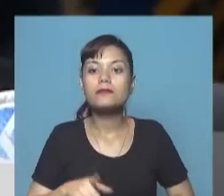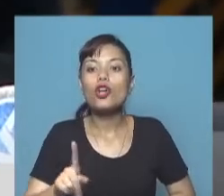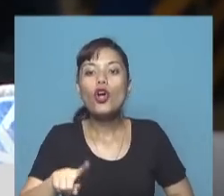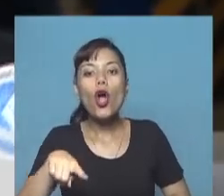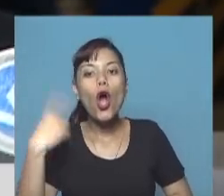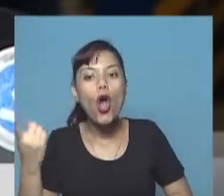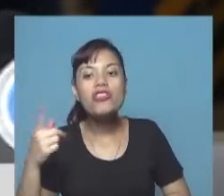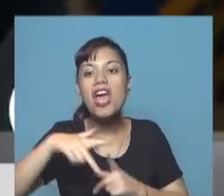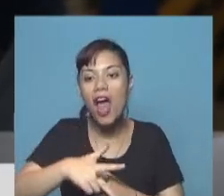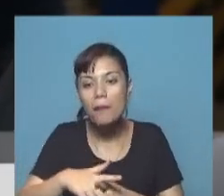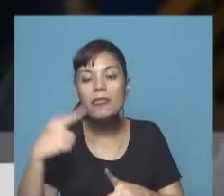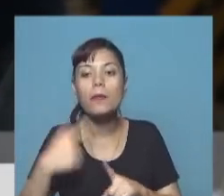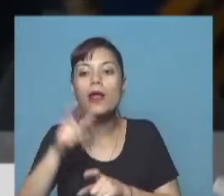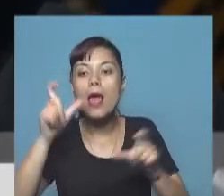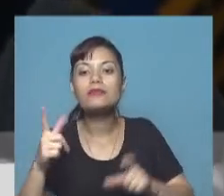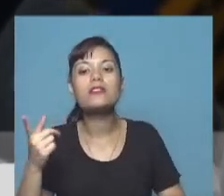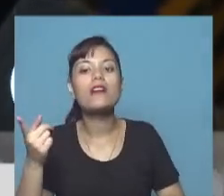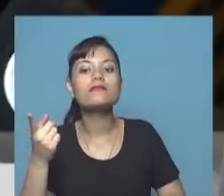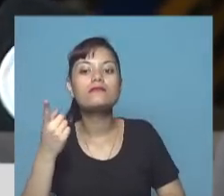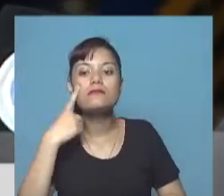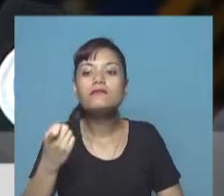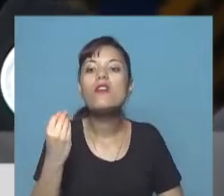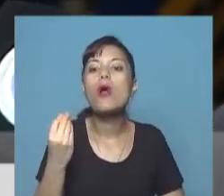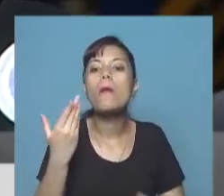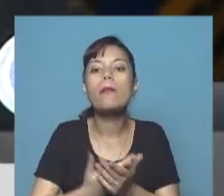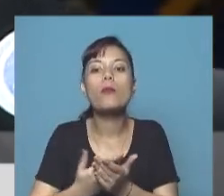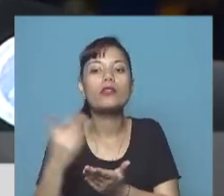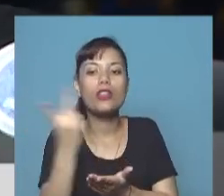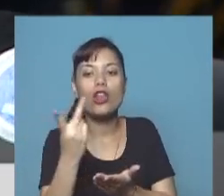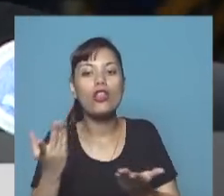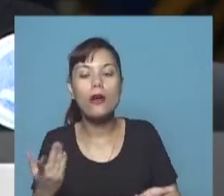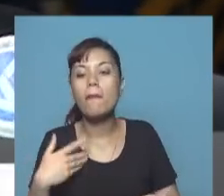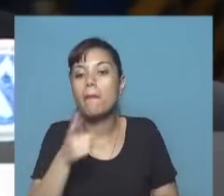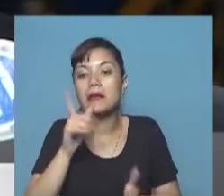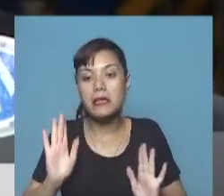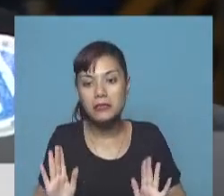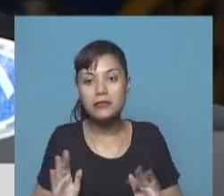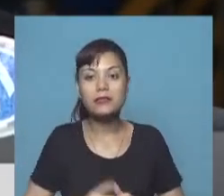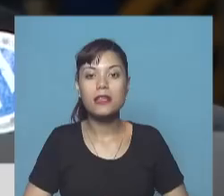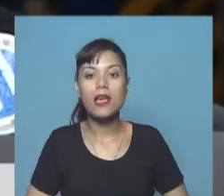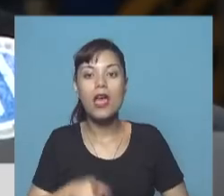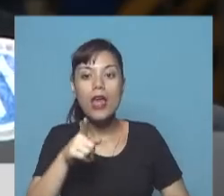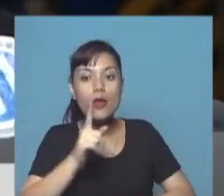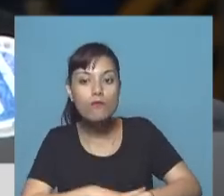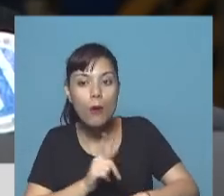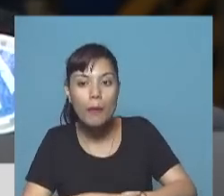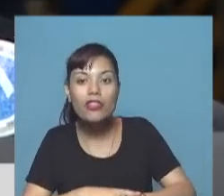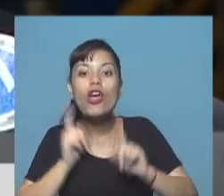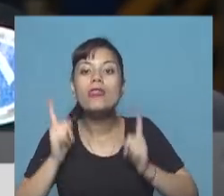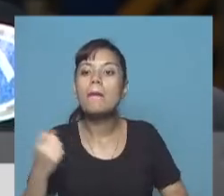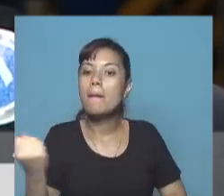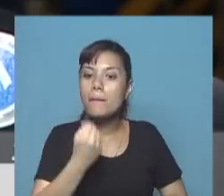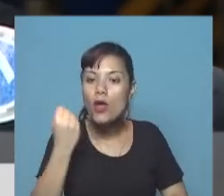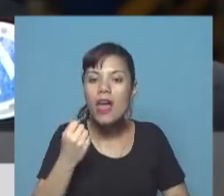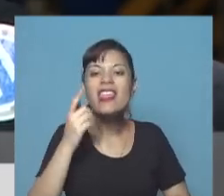otra herramienta para que la gente se entere de cuáles son las propuestas de ambos candidatos, me parece, ¿no? Creo que este momento también es